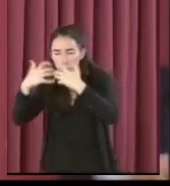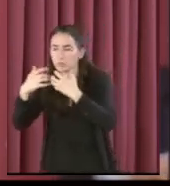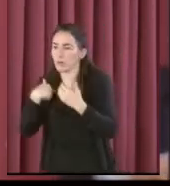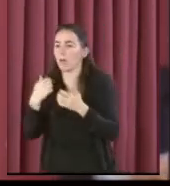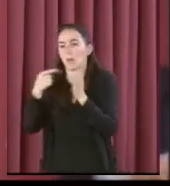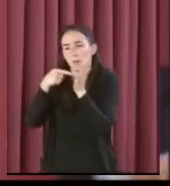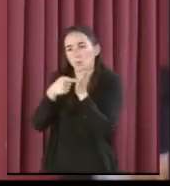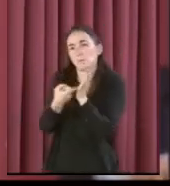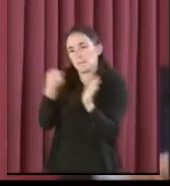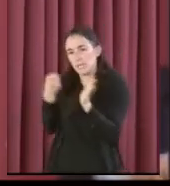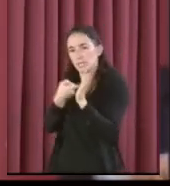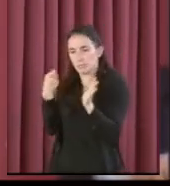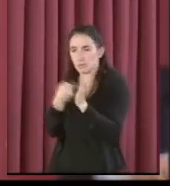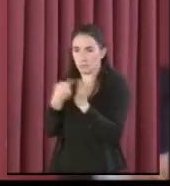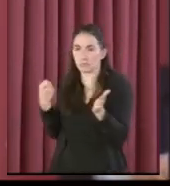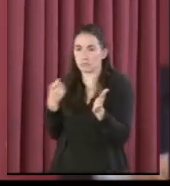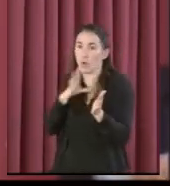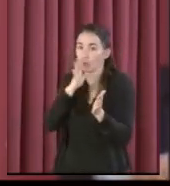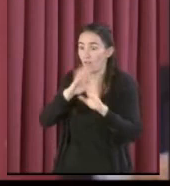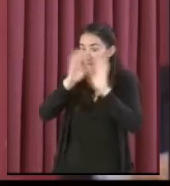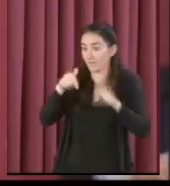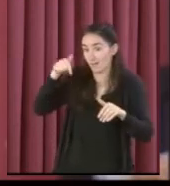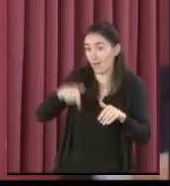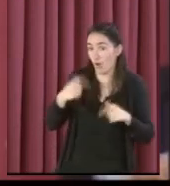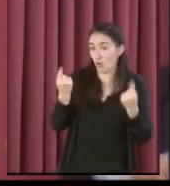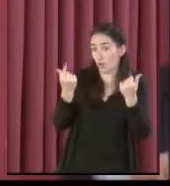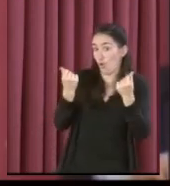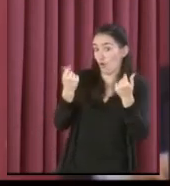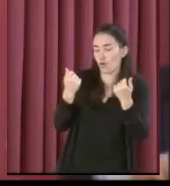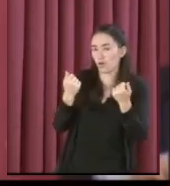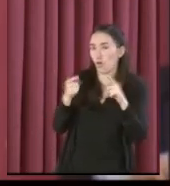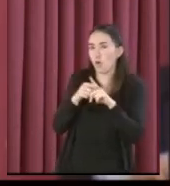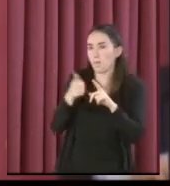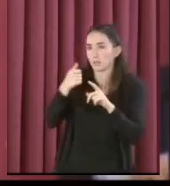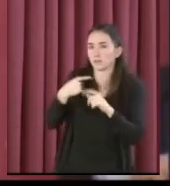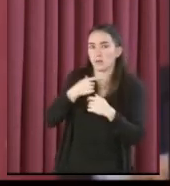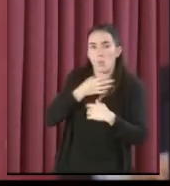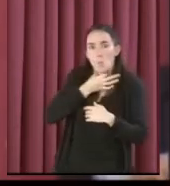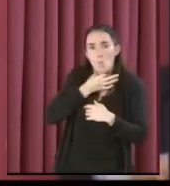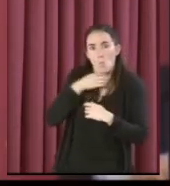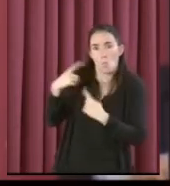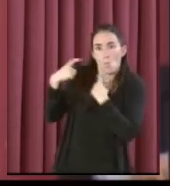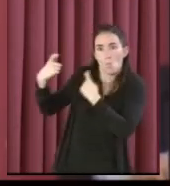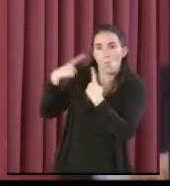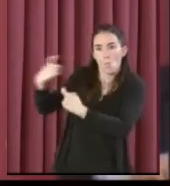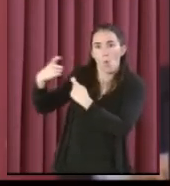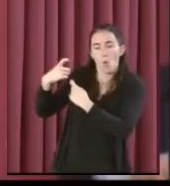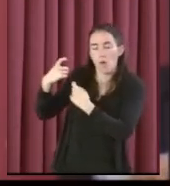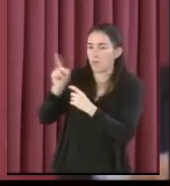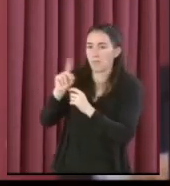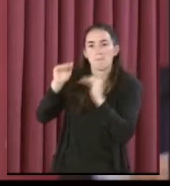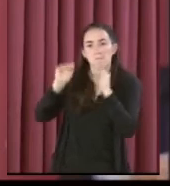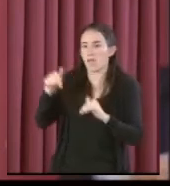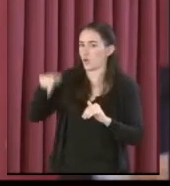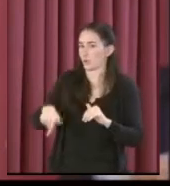nos mantendrá un año más entre las capitales de provincia con menos presión fiscal. Nos ha permitido la buena